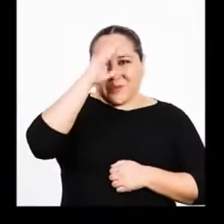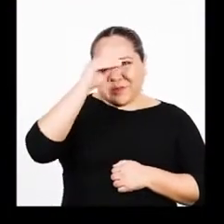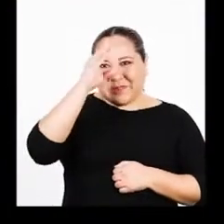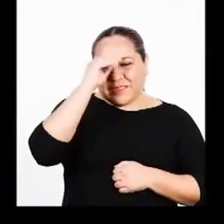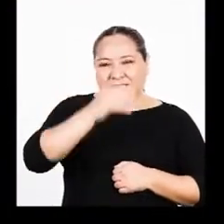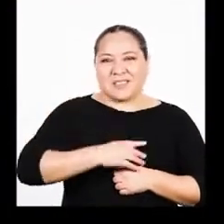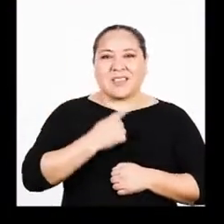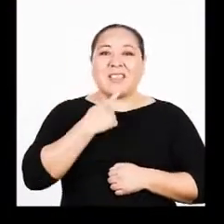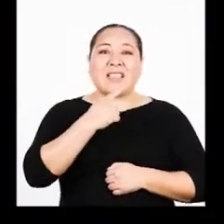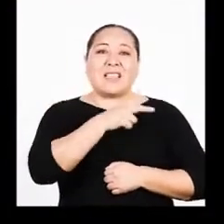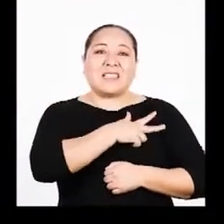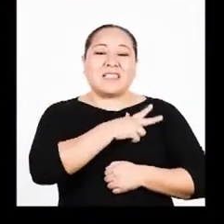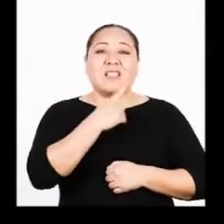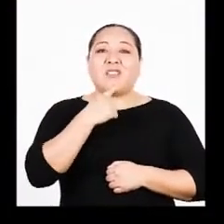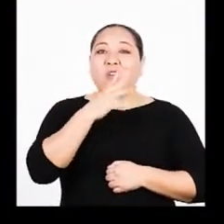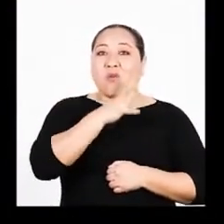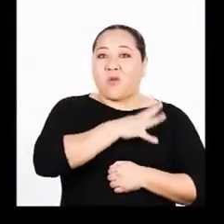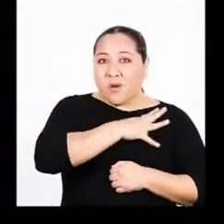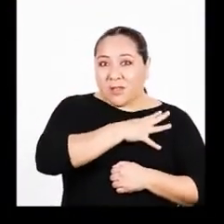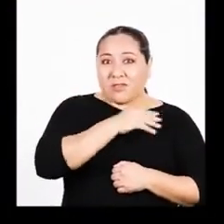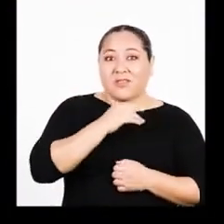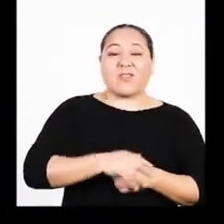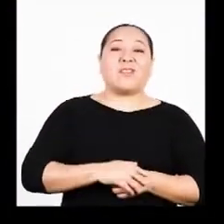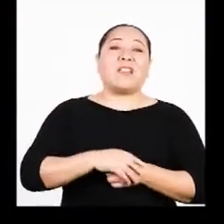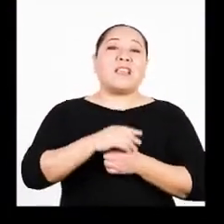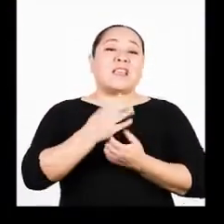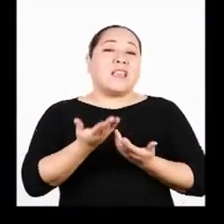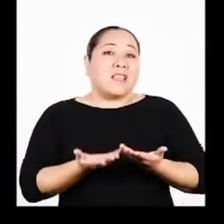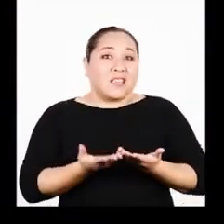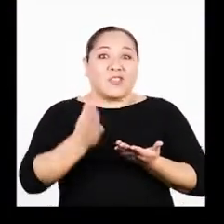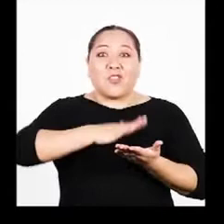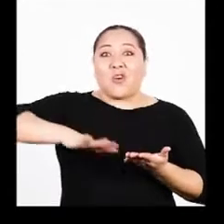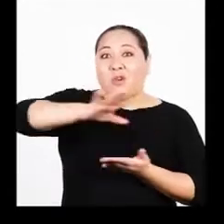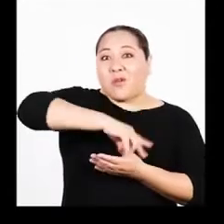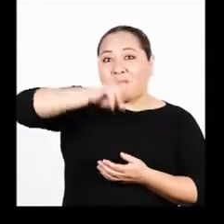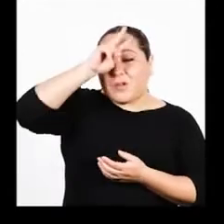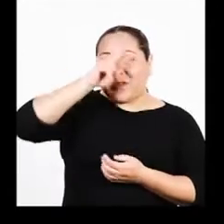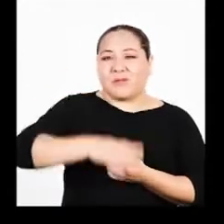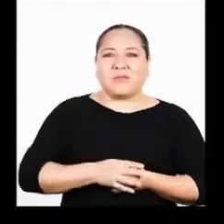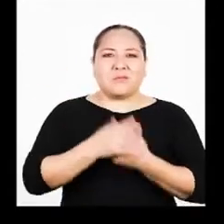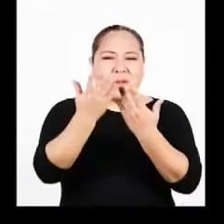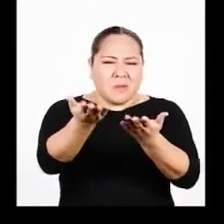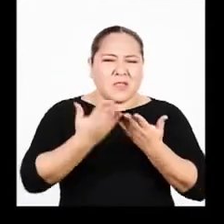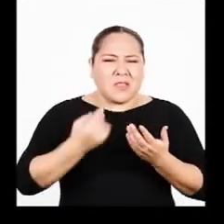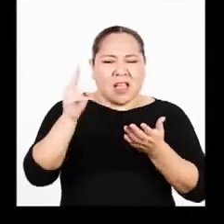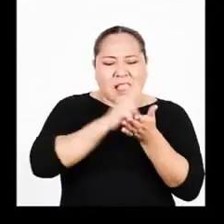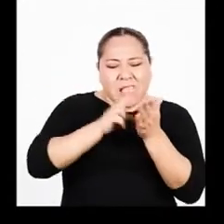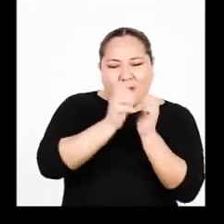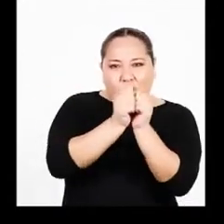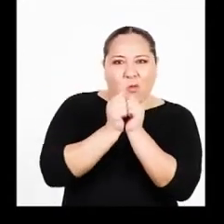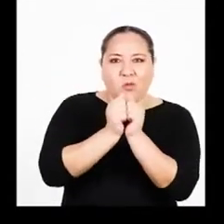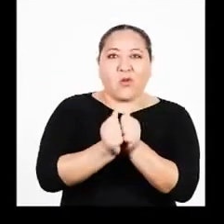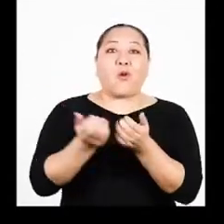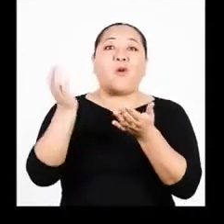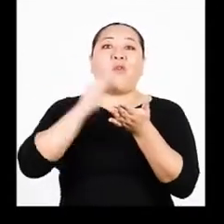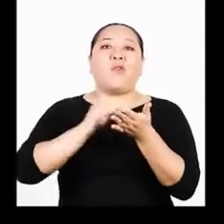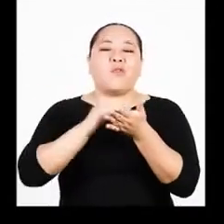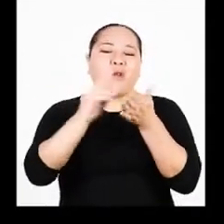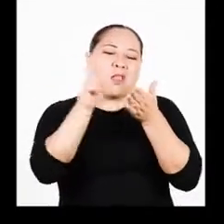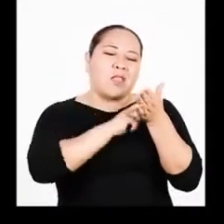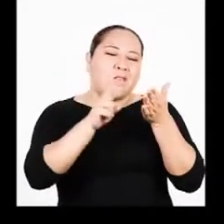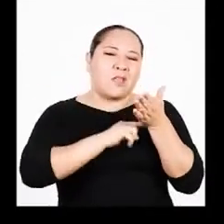Hola chicas y chicos de tercero y cuarto grado de secundaria de todo el Perú. Bienvenidos a Leemos Juntos, donde una vez